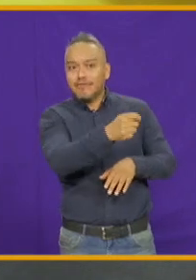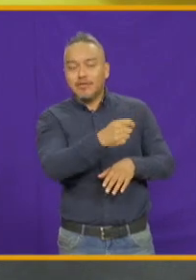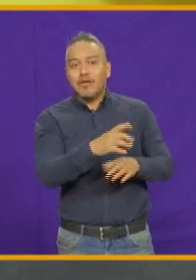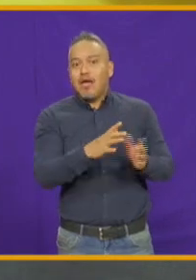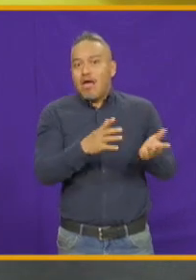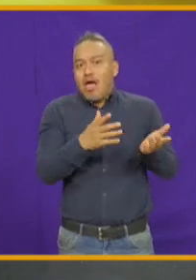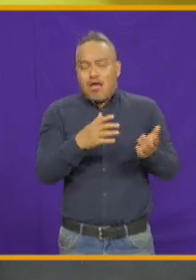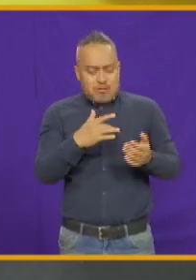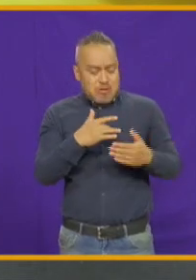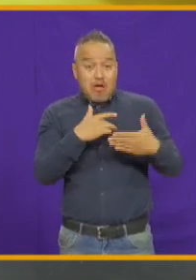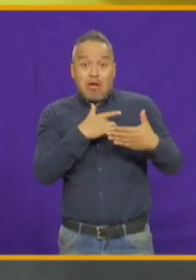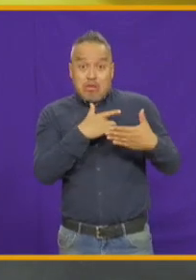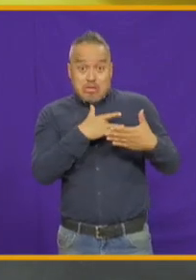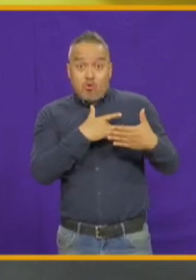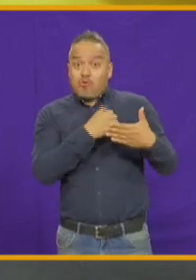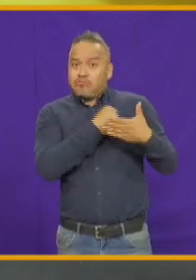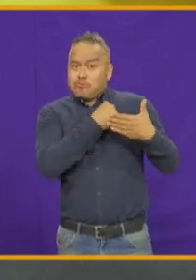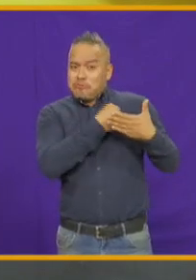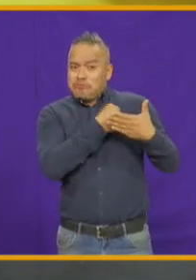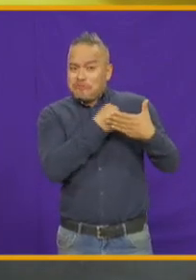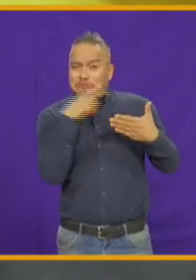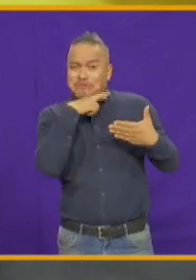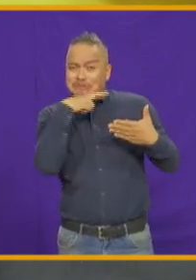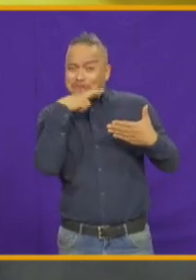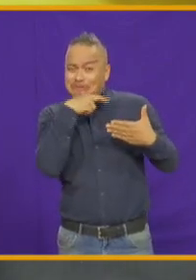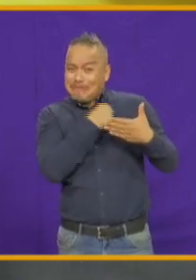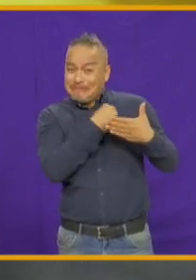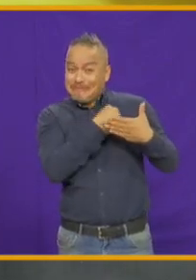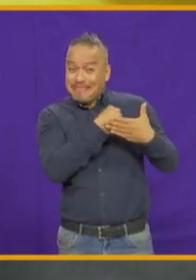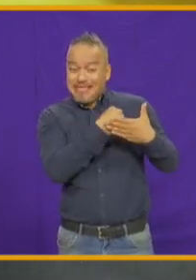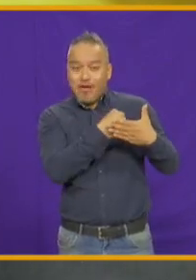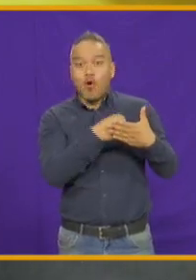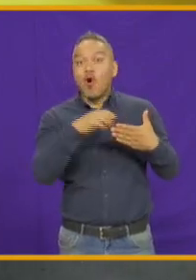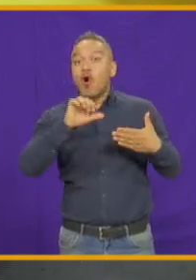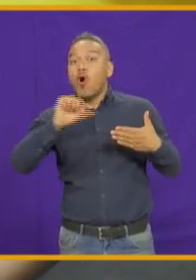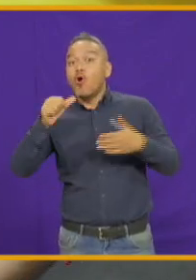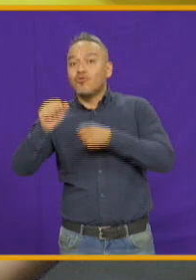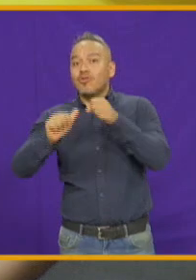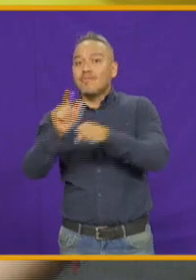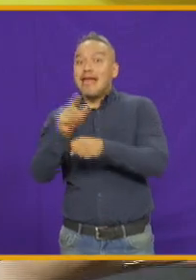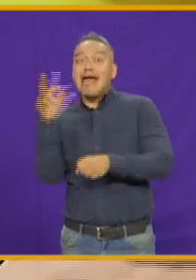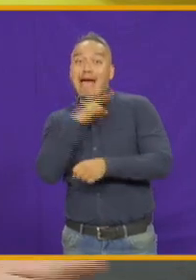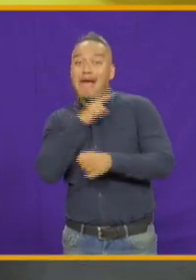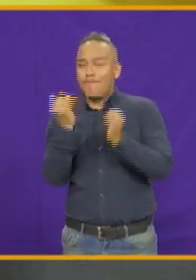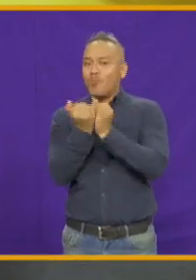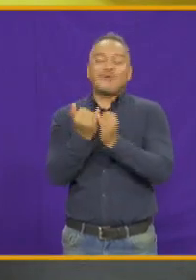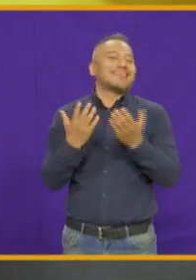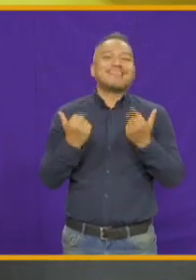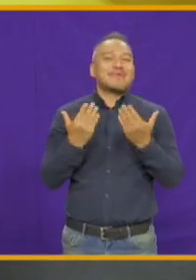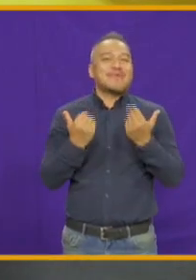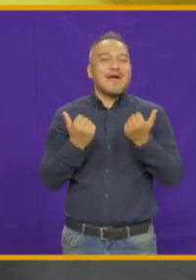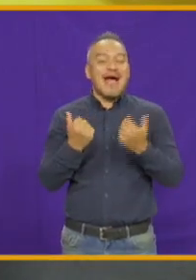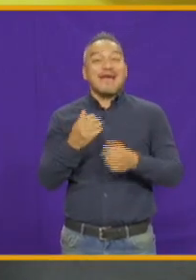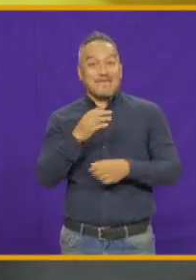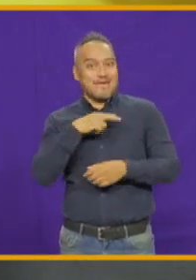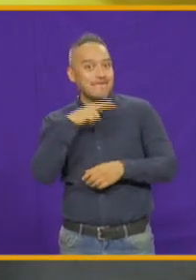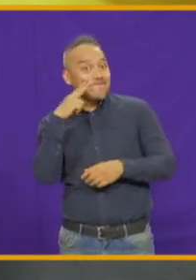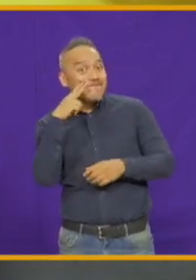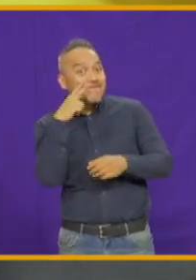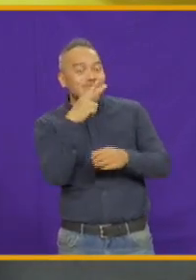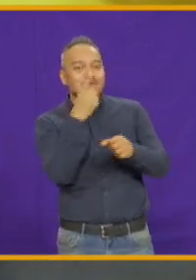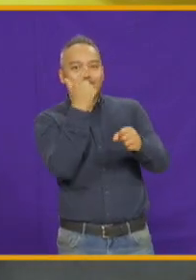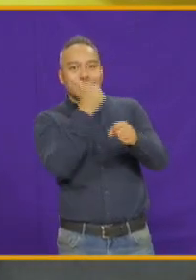frecuencia cardíaca muy muy acelerada tanto que tiene el récord en los vertebrados qué tal ahora si vemos un colibrilla vamos a saber algo